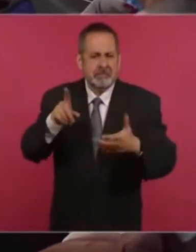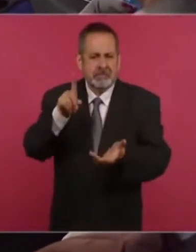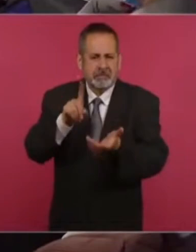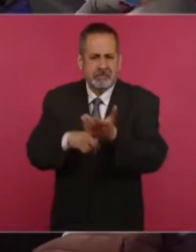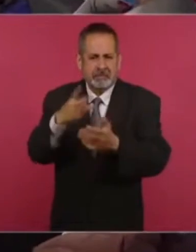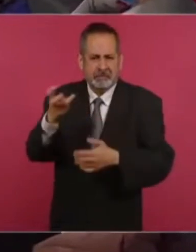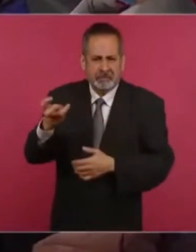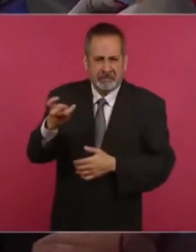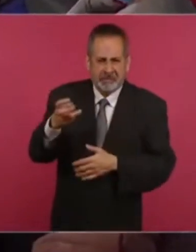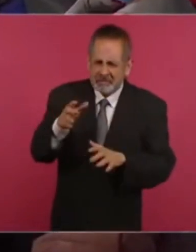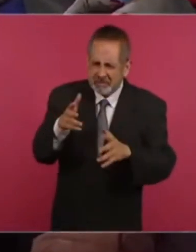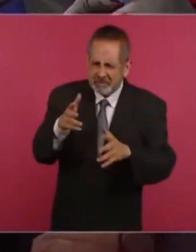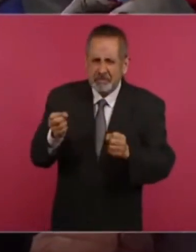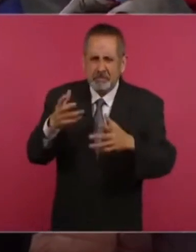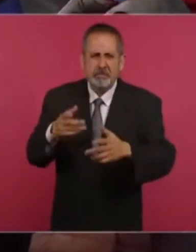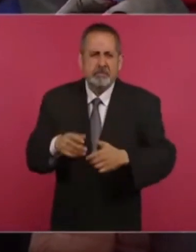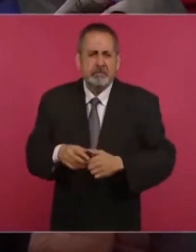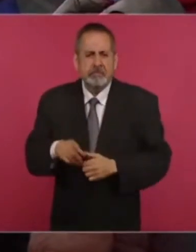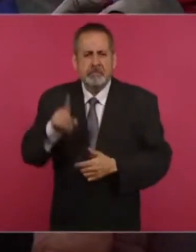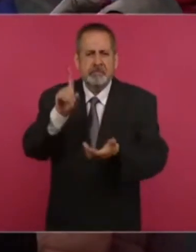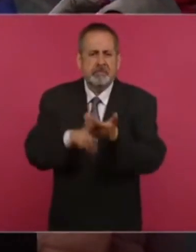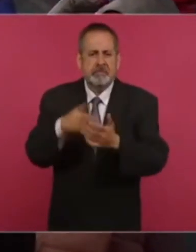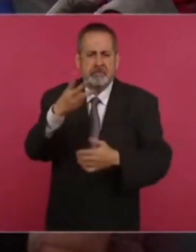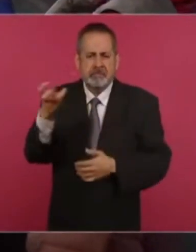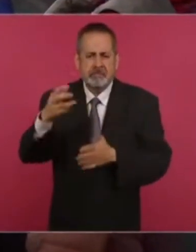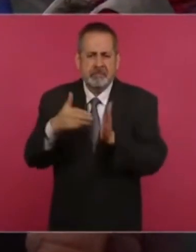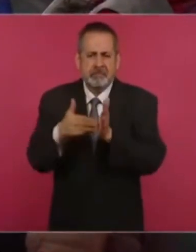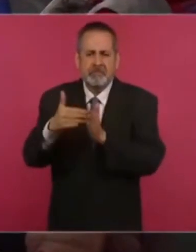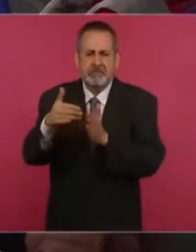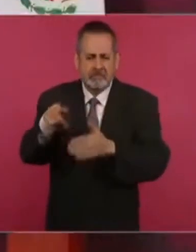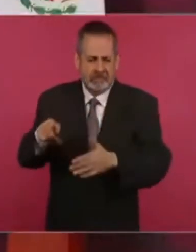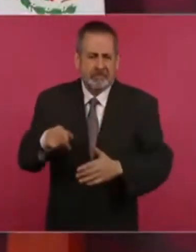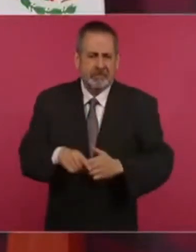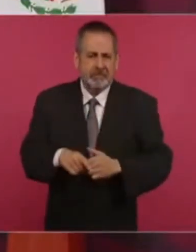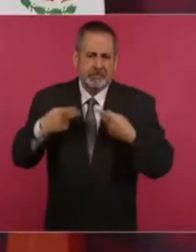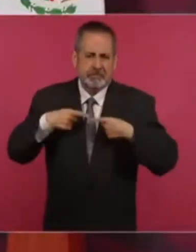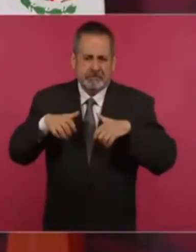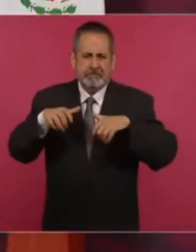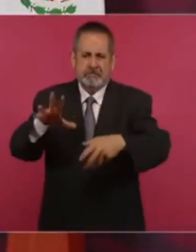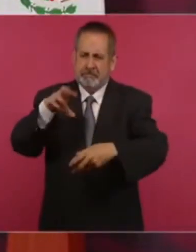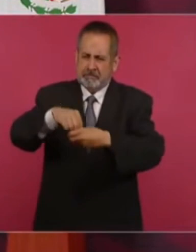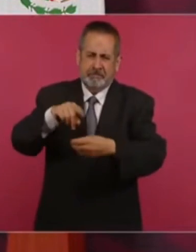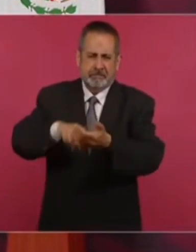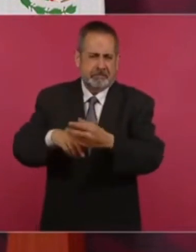1.300? ¿Eh? 1.300 millones de habitantes.